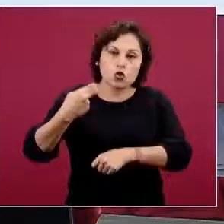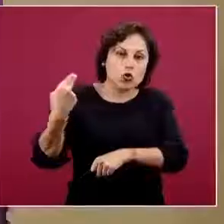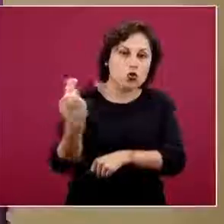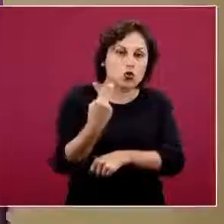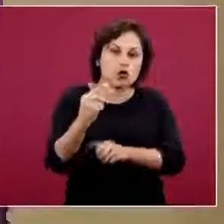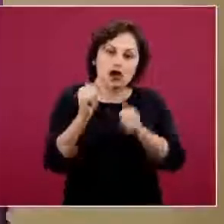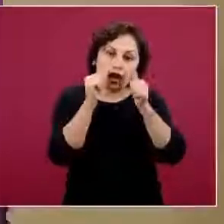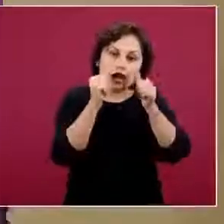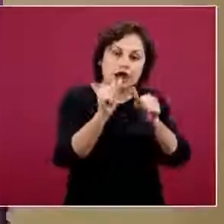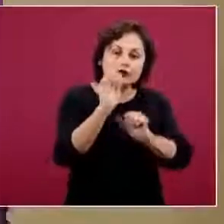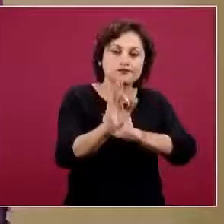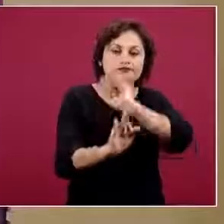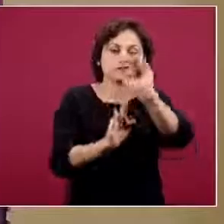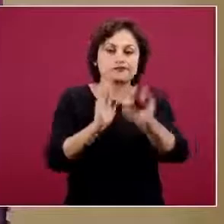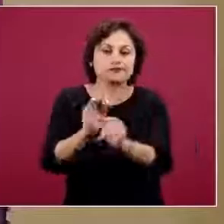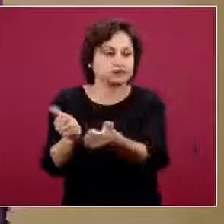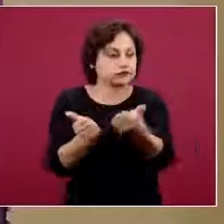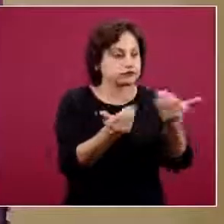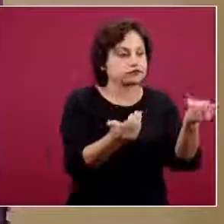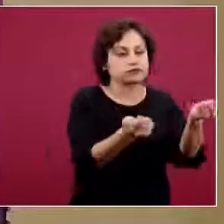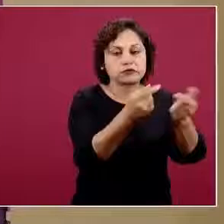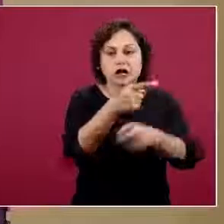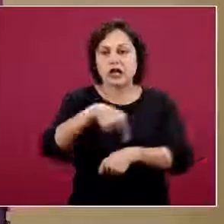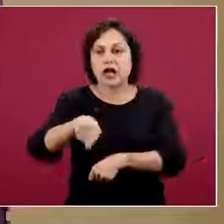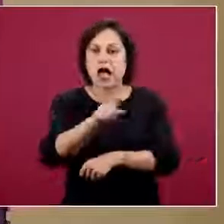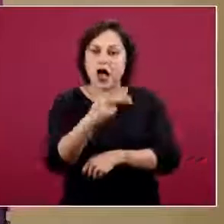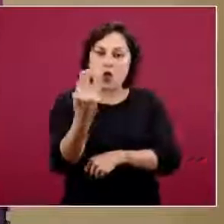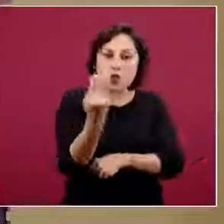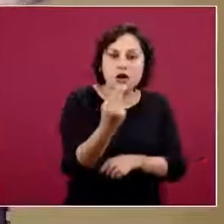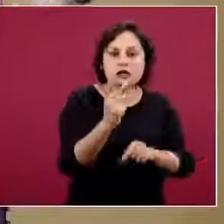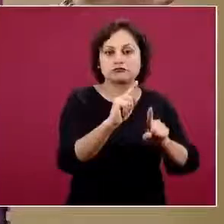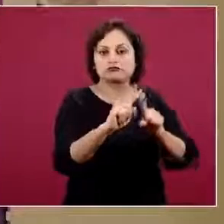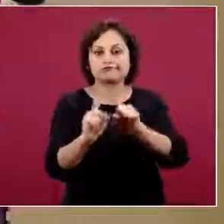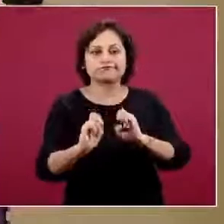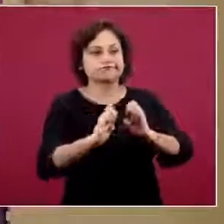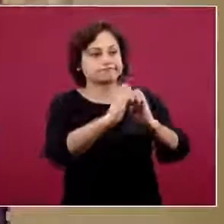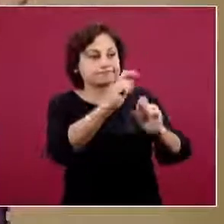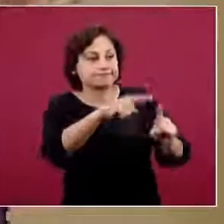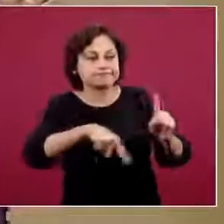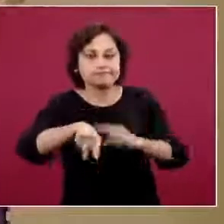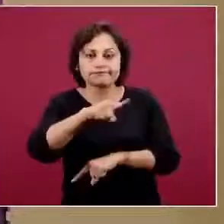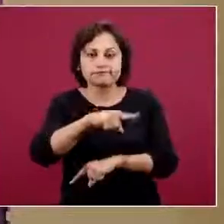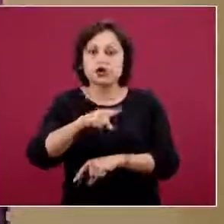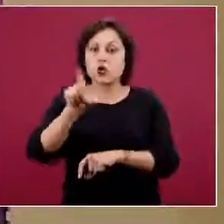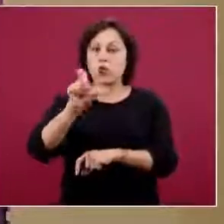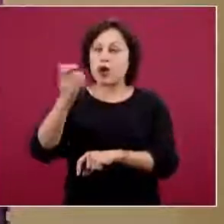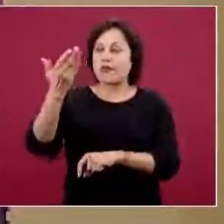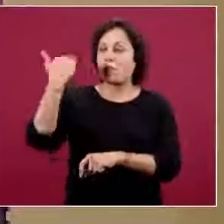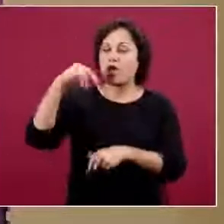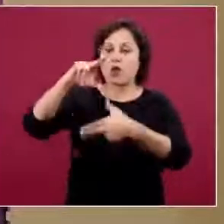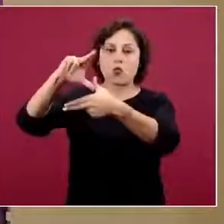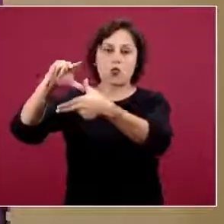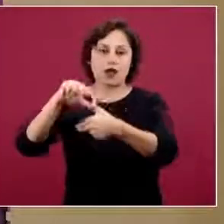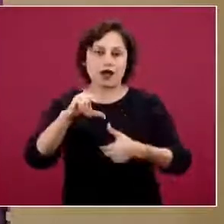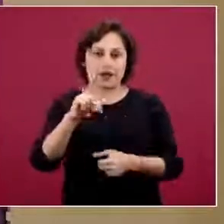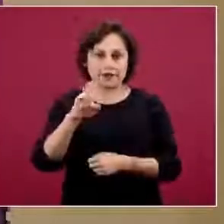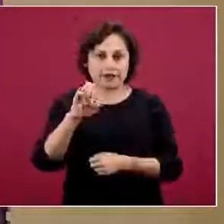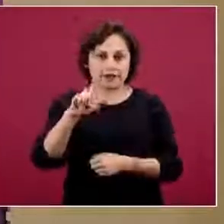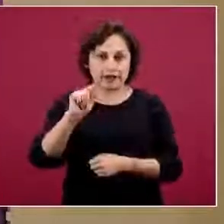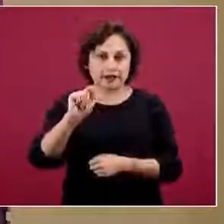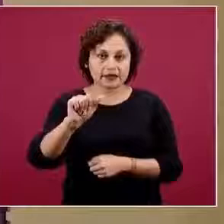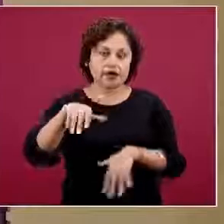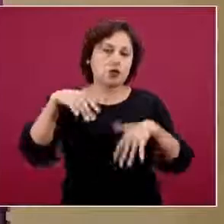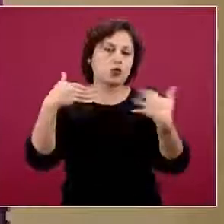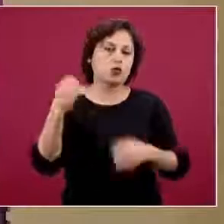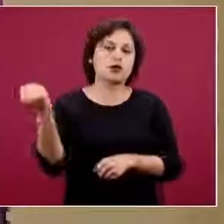a las unidades de emergencias, aquellos pacientes que hayan resultado lesionados, que para el caso del huracán Delta afortunadamente no tuvimos